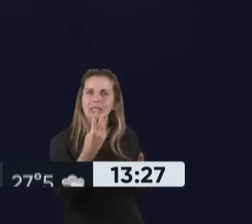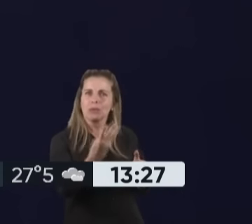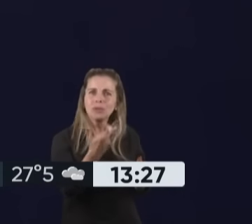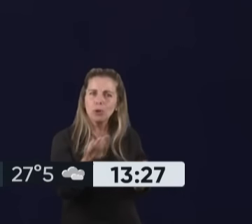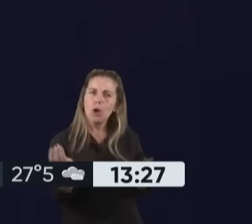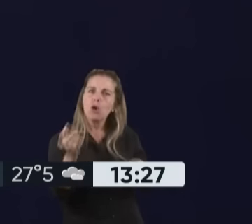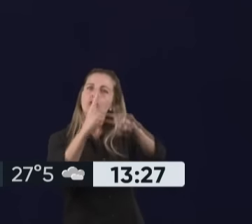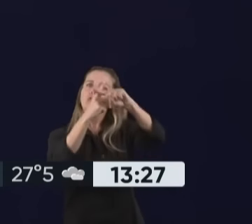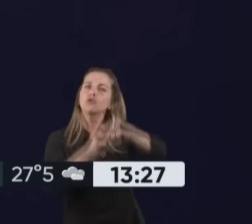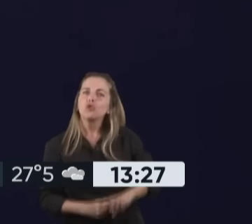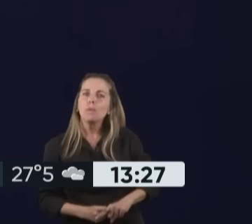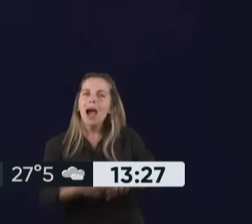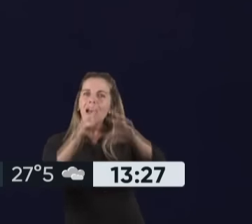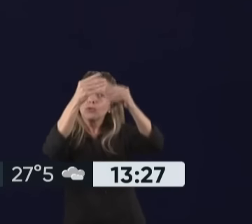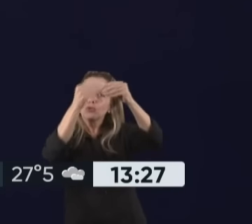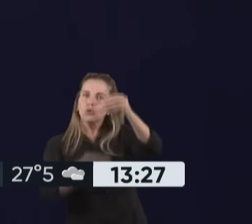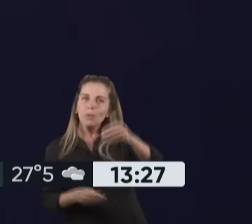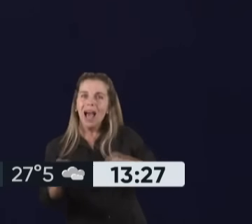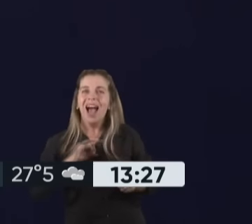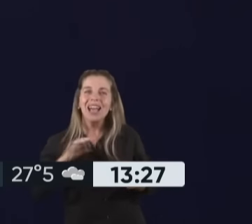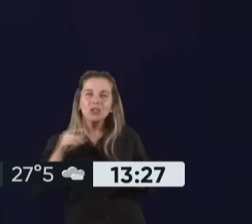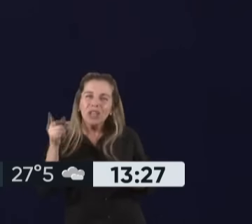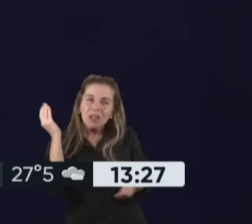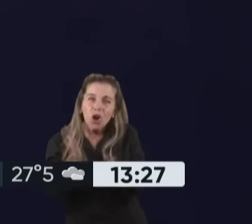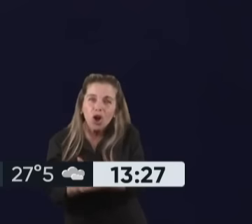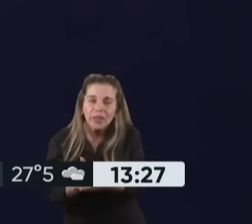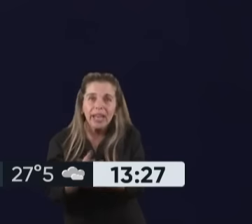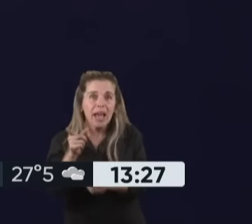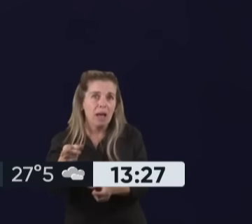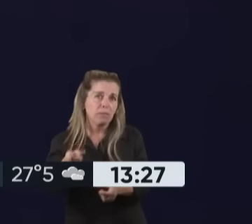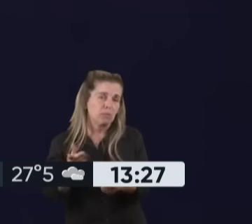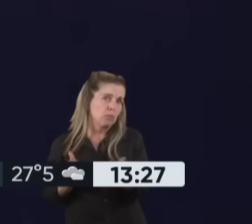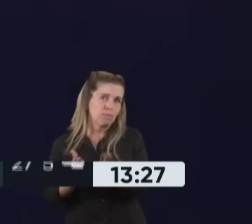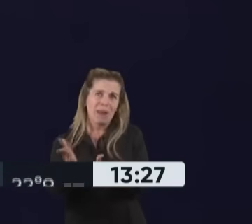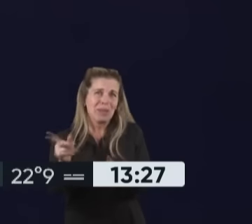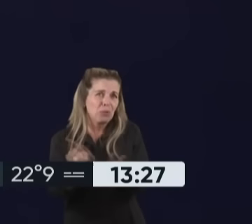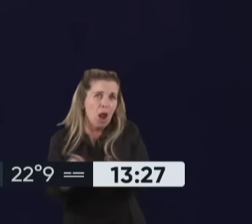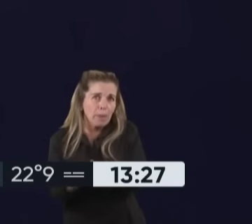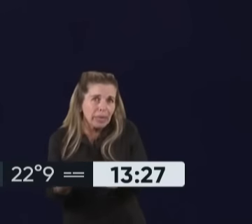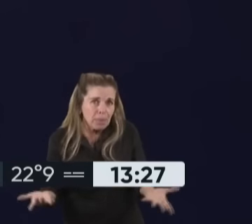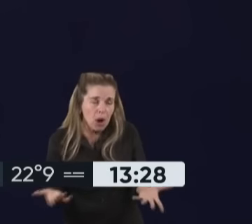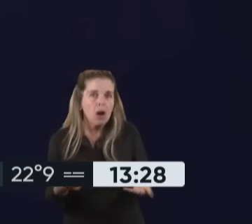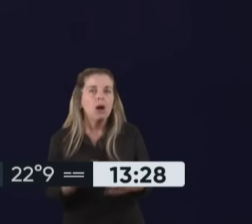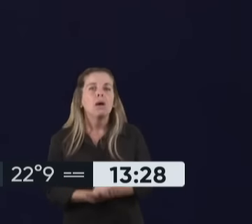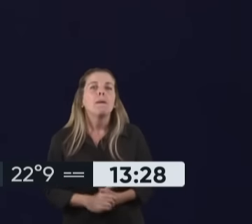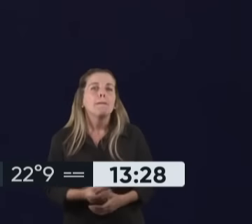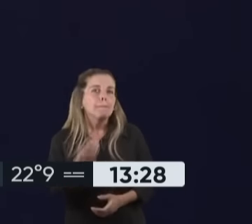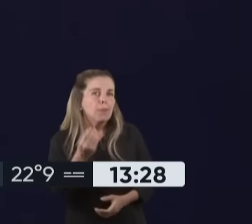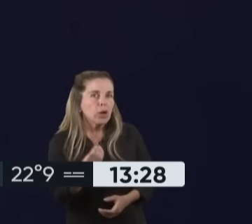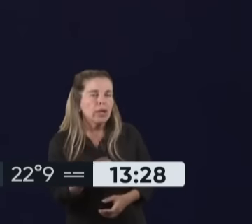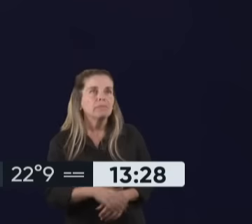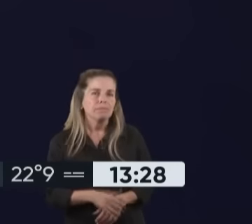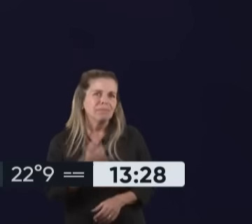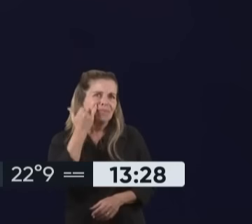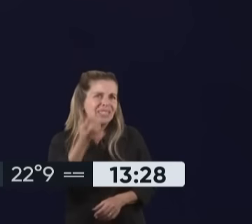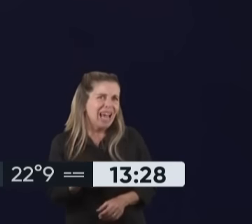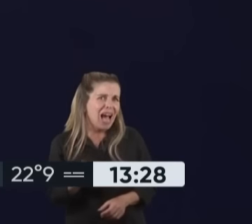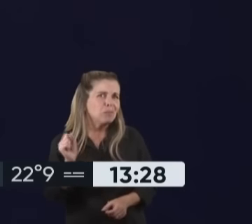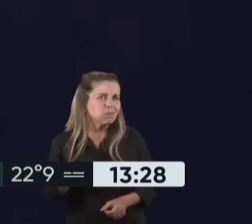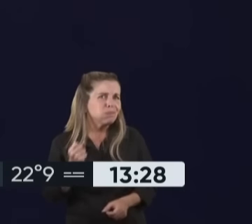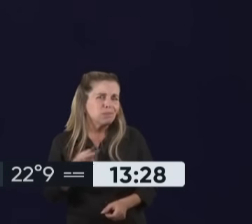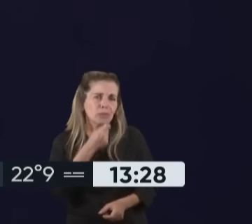condenas y eso puede llegar a tener condenas muy altas. ¿Por qué? Porque hemos tenido, y esta